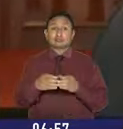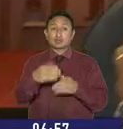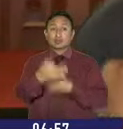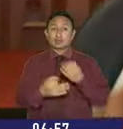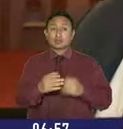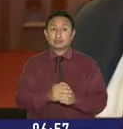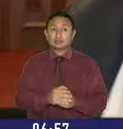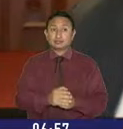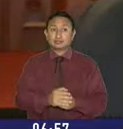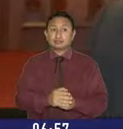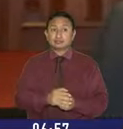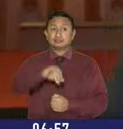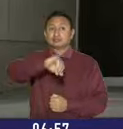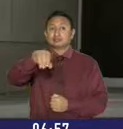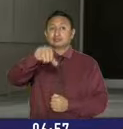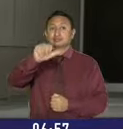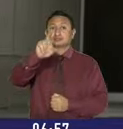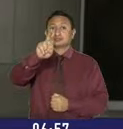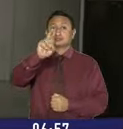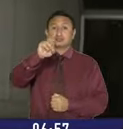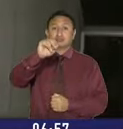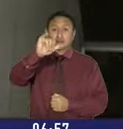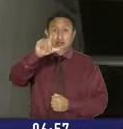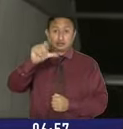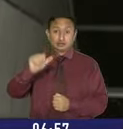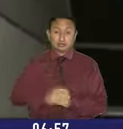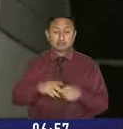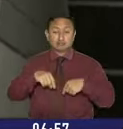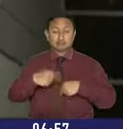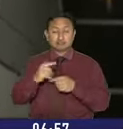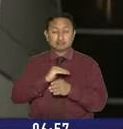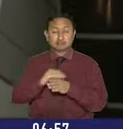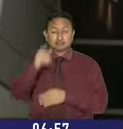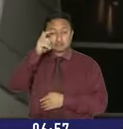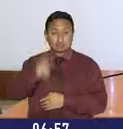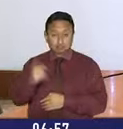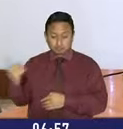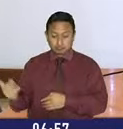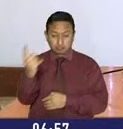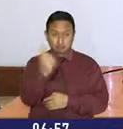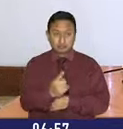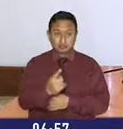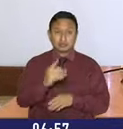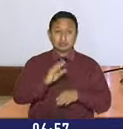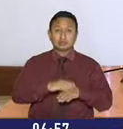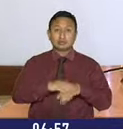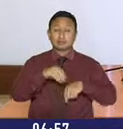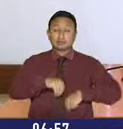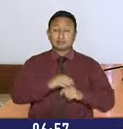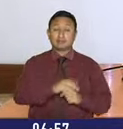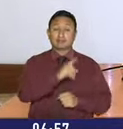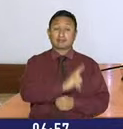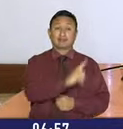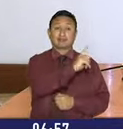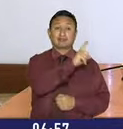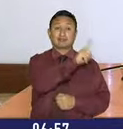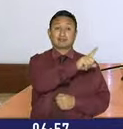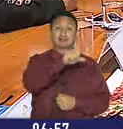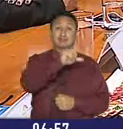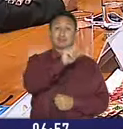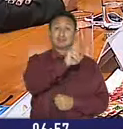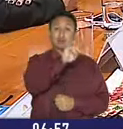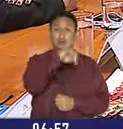la comparecencia de la fiscal general del Estado. Esto luego de que Llori presentara una denuncia penal en contra de los miembros del